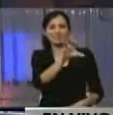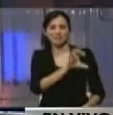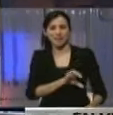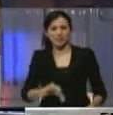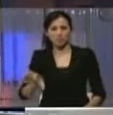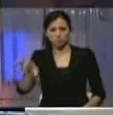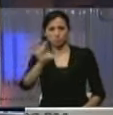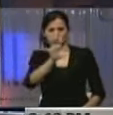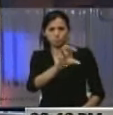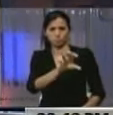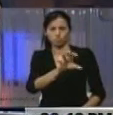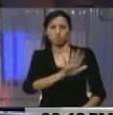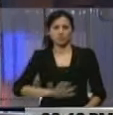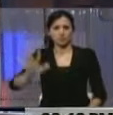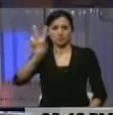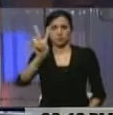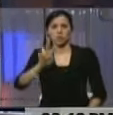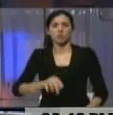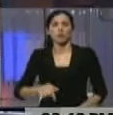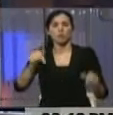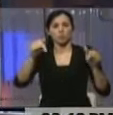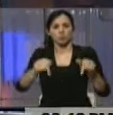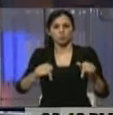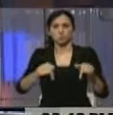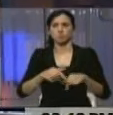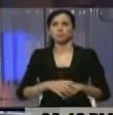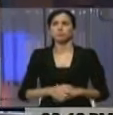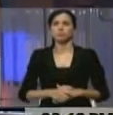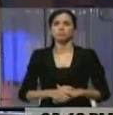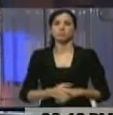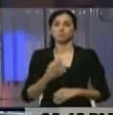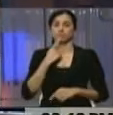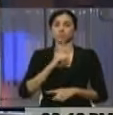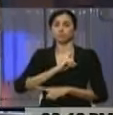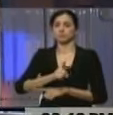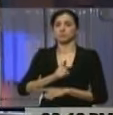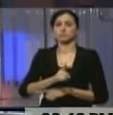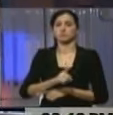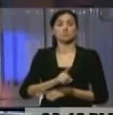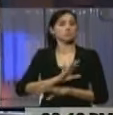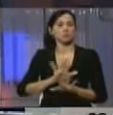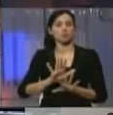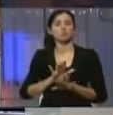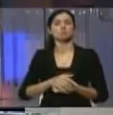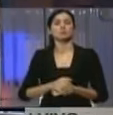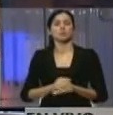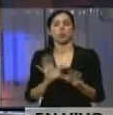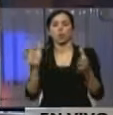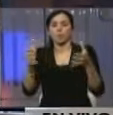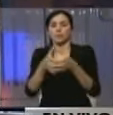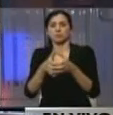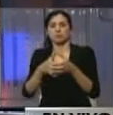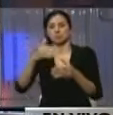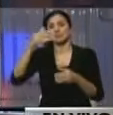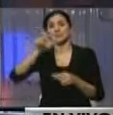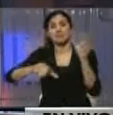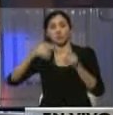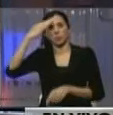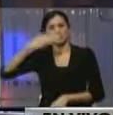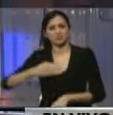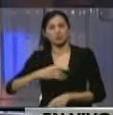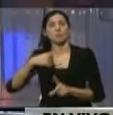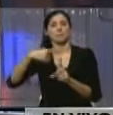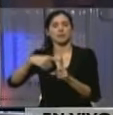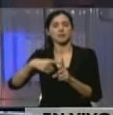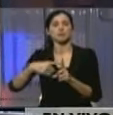estados del país. Ya hoy hemos dado las instrucciones respectivas, comandos cívico-militares, y además